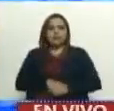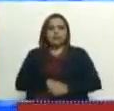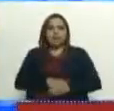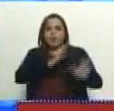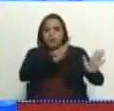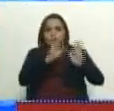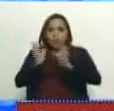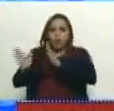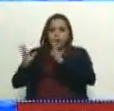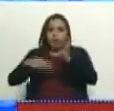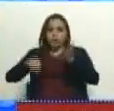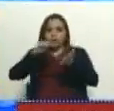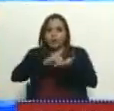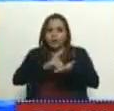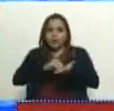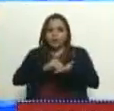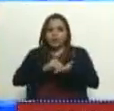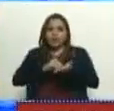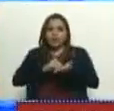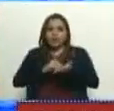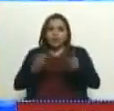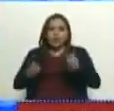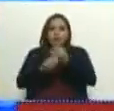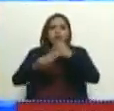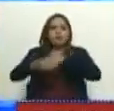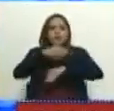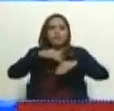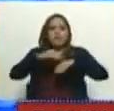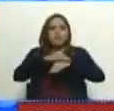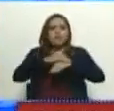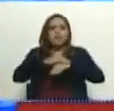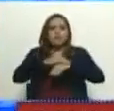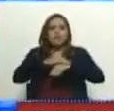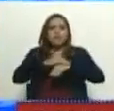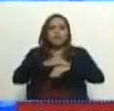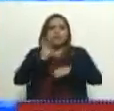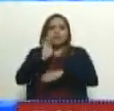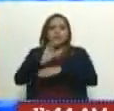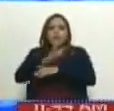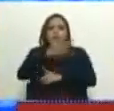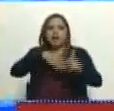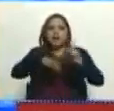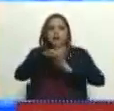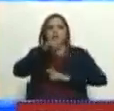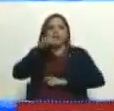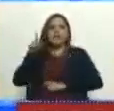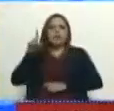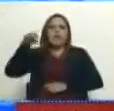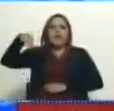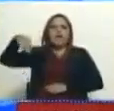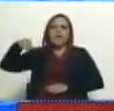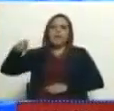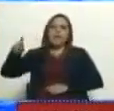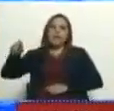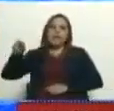llama el Ministerio de Ecosocialismo las metras, las mesas técnicas